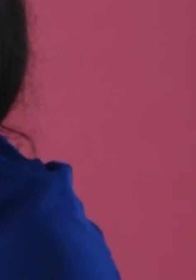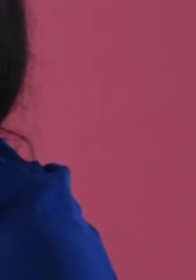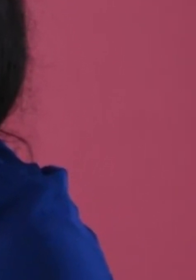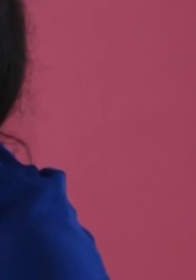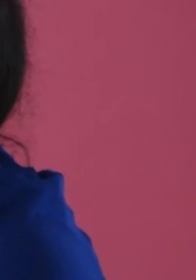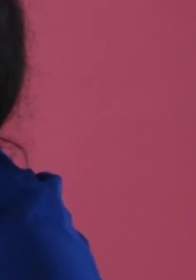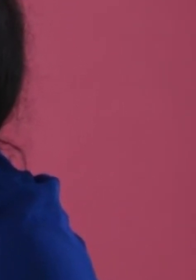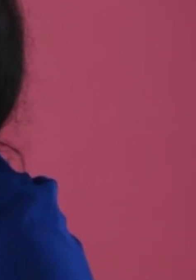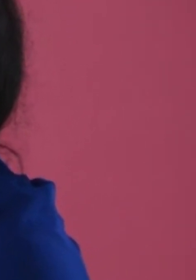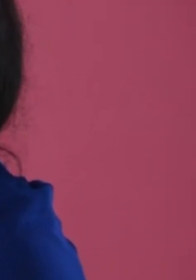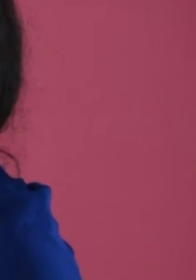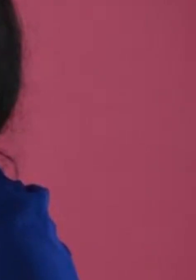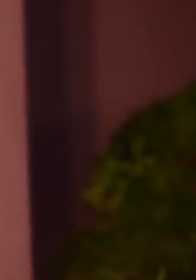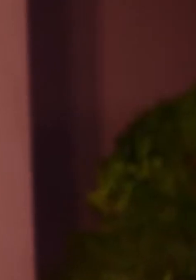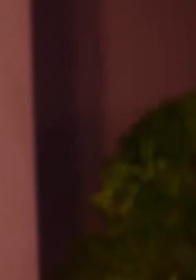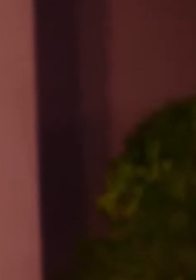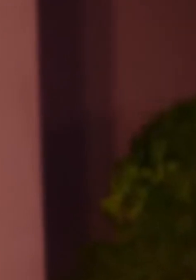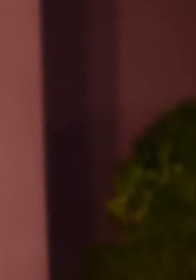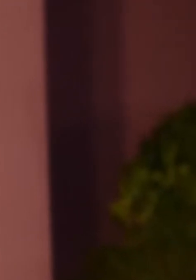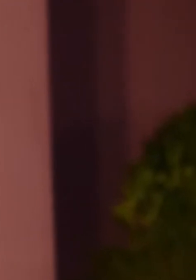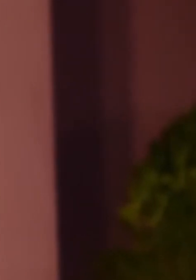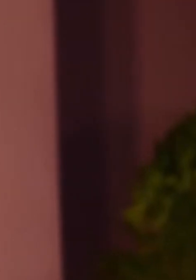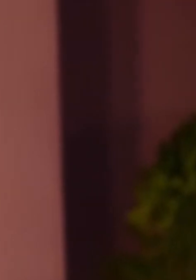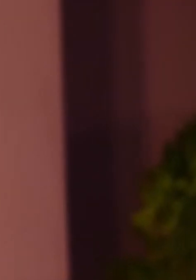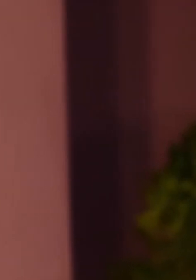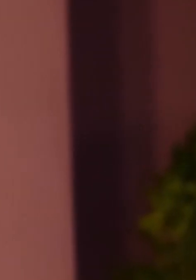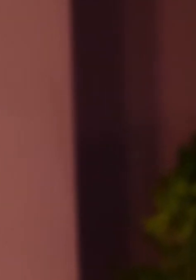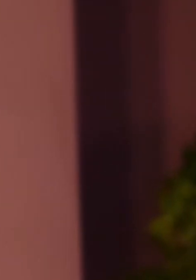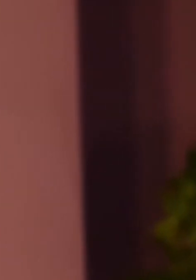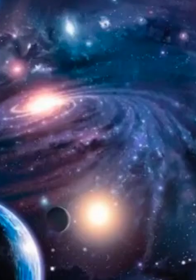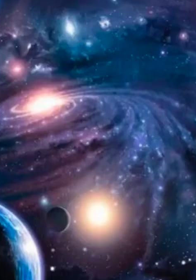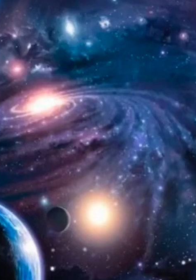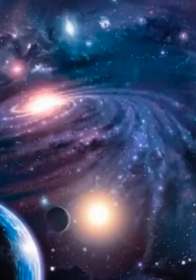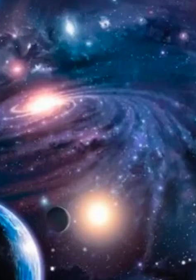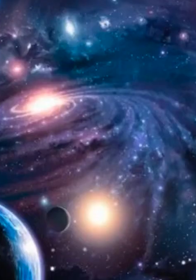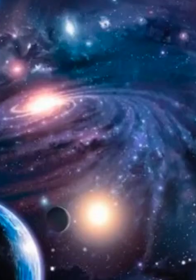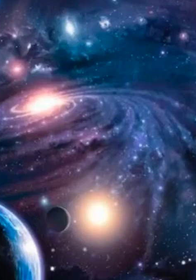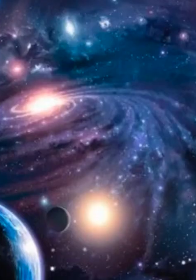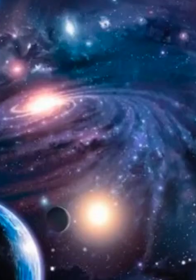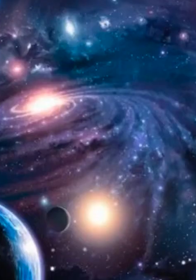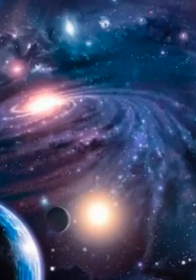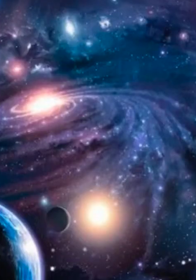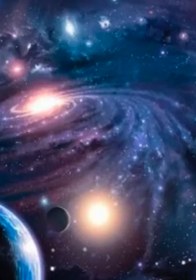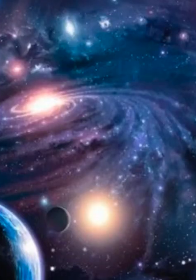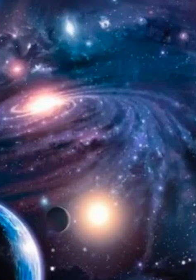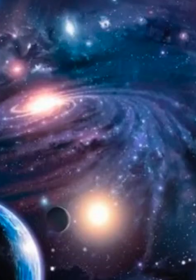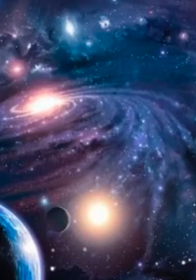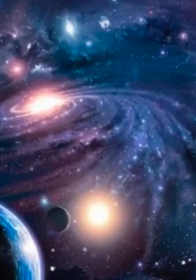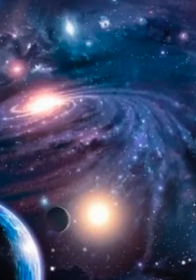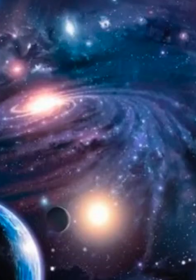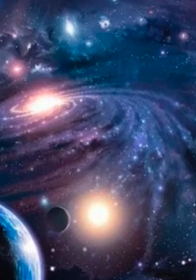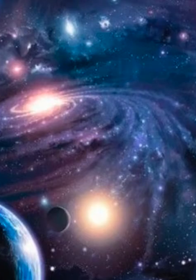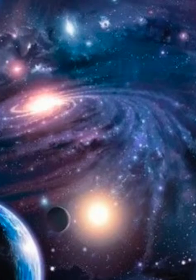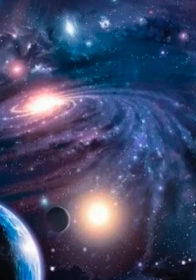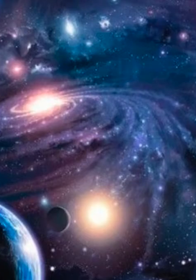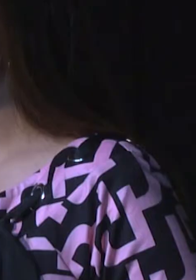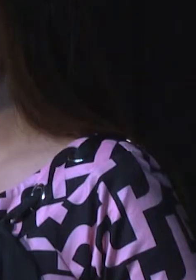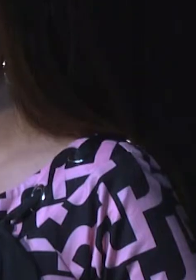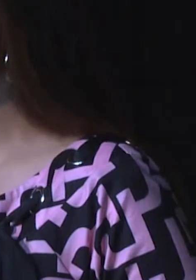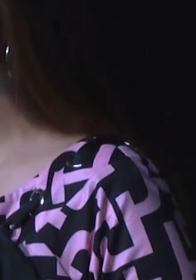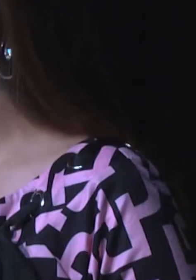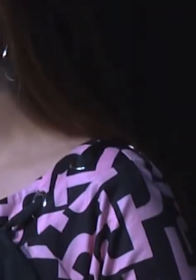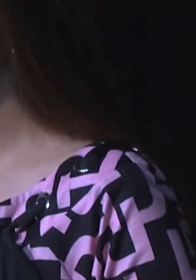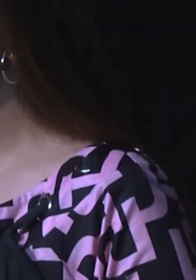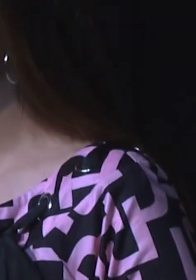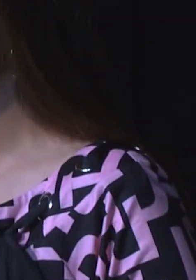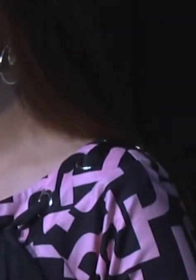una astrofísica dominicana. Ahora, la tarea de nombrarlos recaerá sobre los ciudadanos que dispongan de su